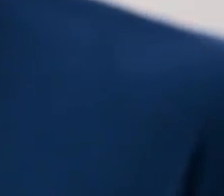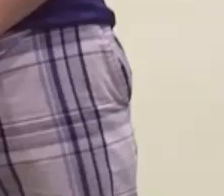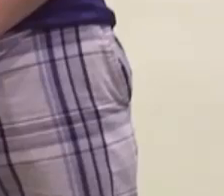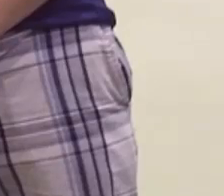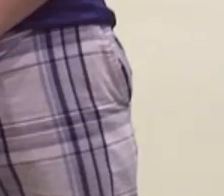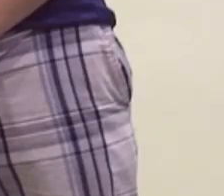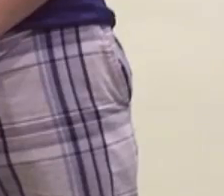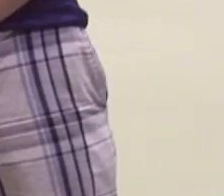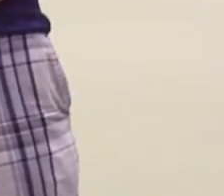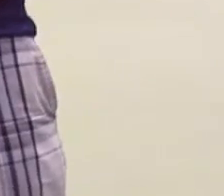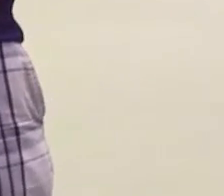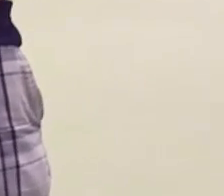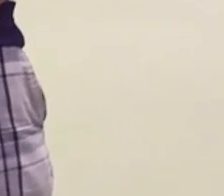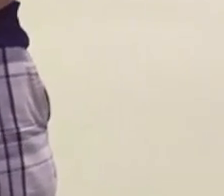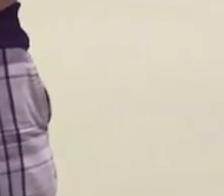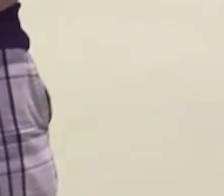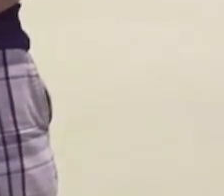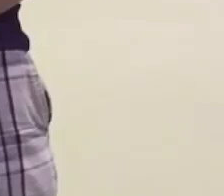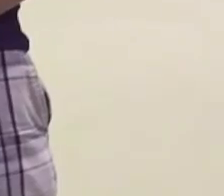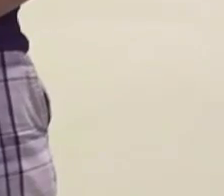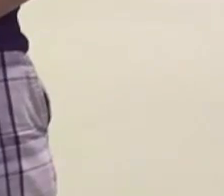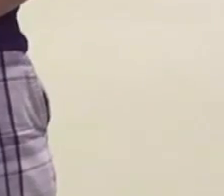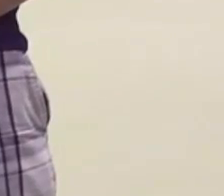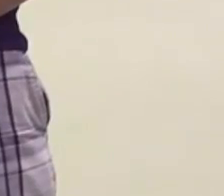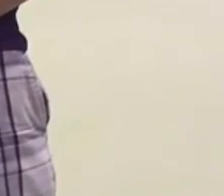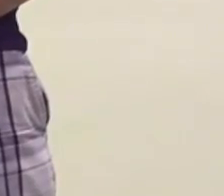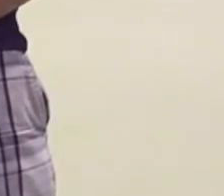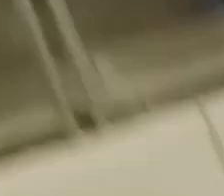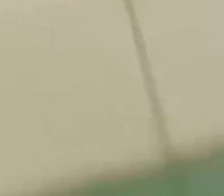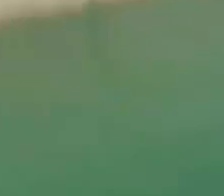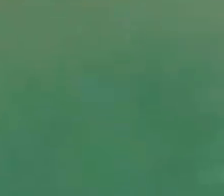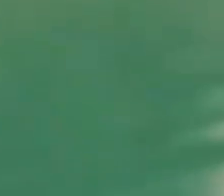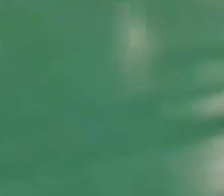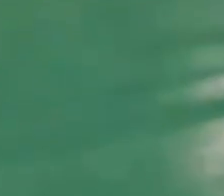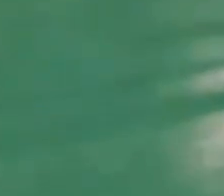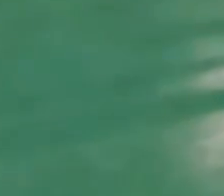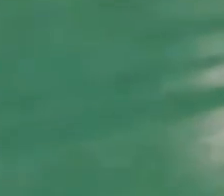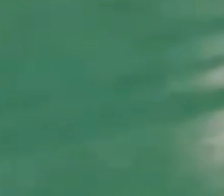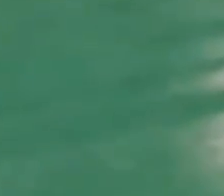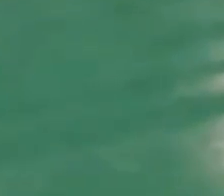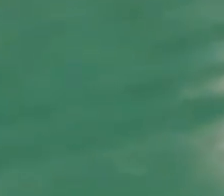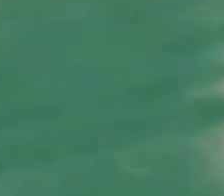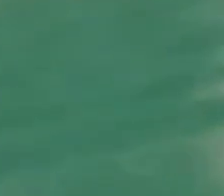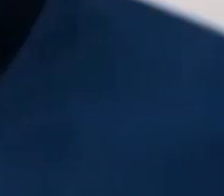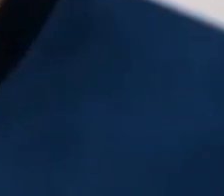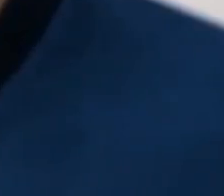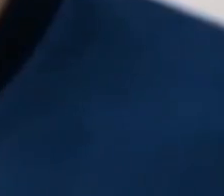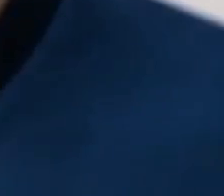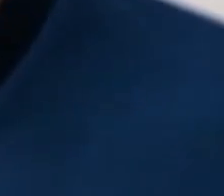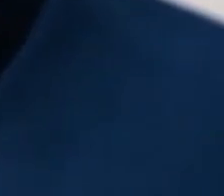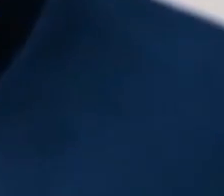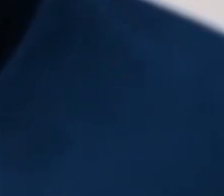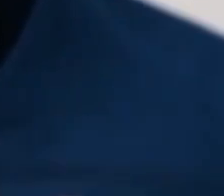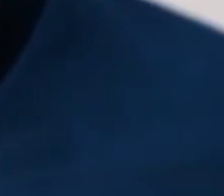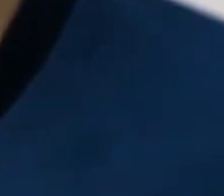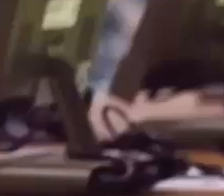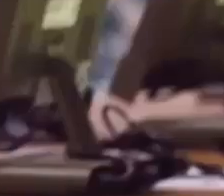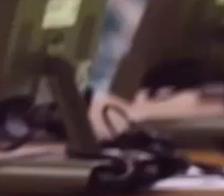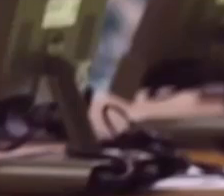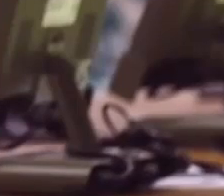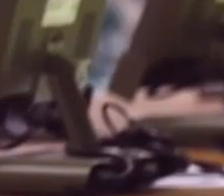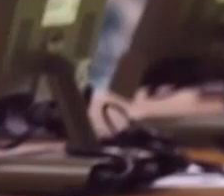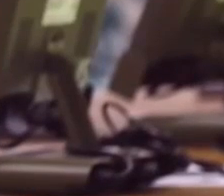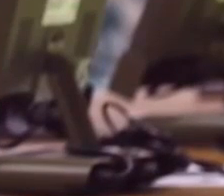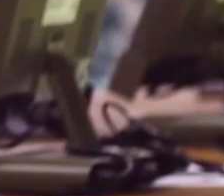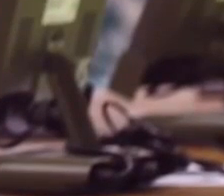decir, el subtitulaje, ¿no?, de los videos en YouTube que está originalmente en inglés. Hacer un clic, ¿no? Ahí